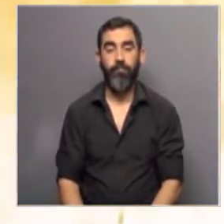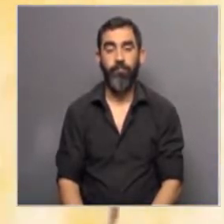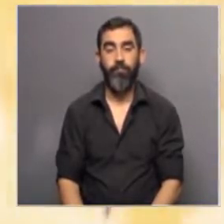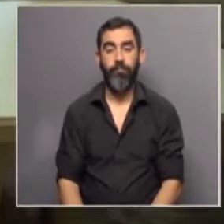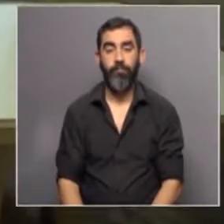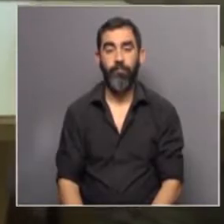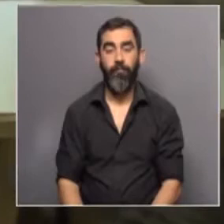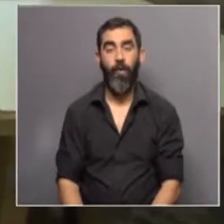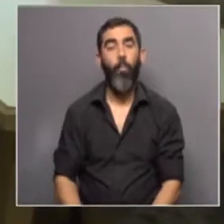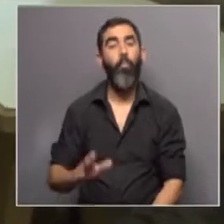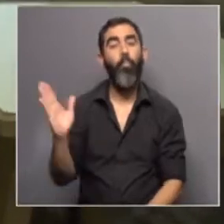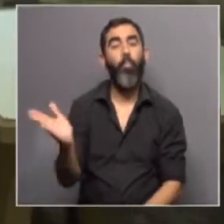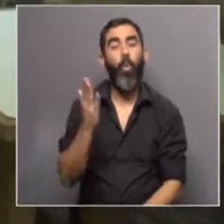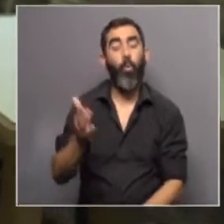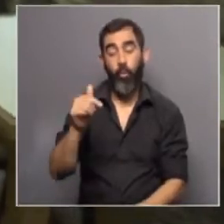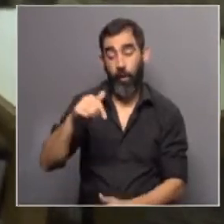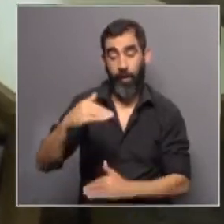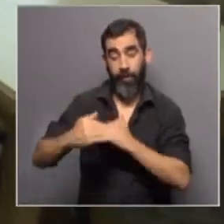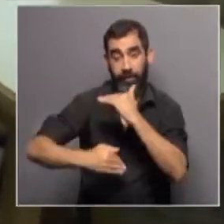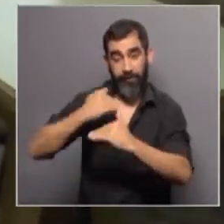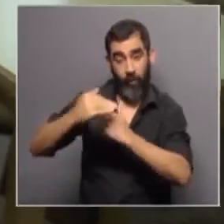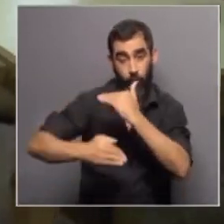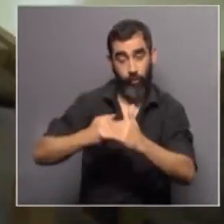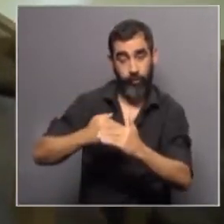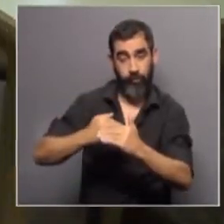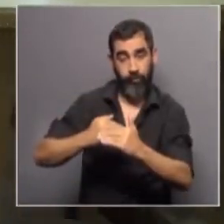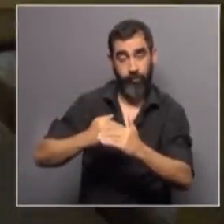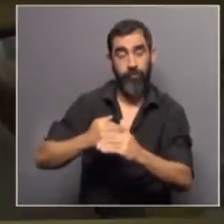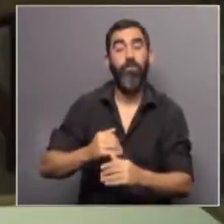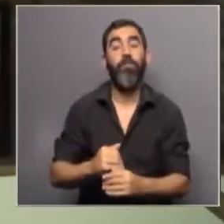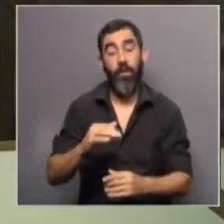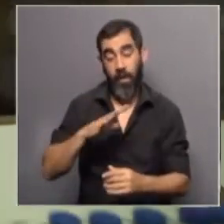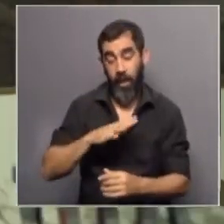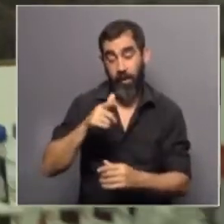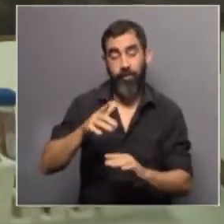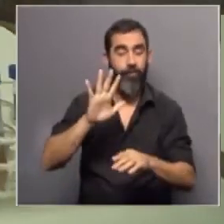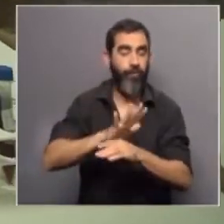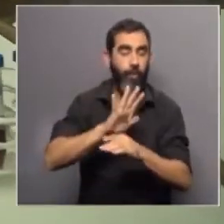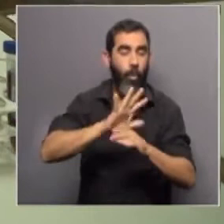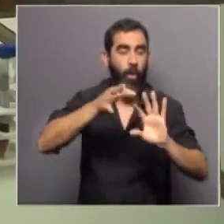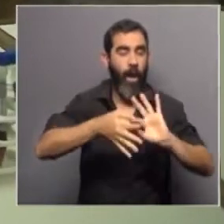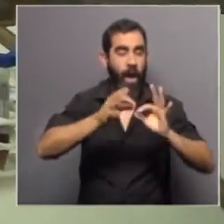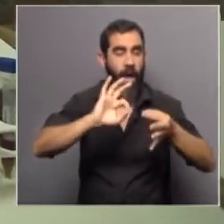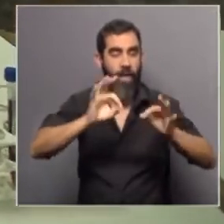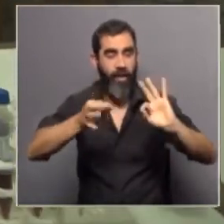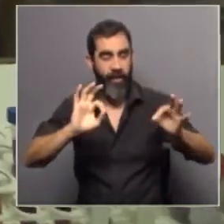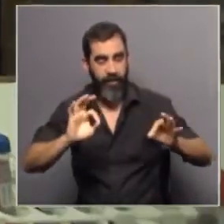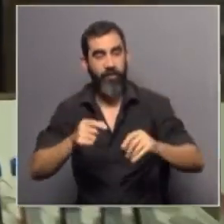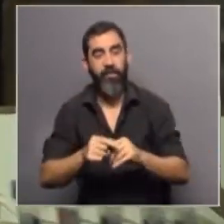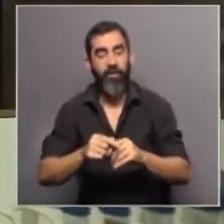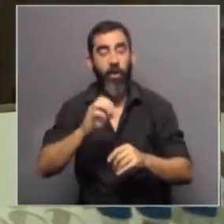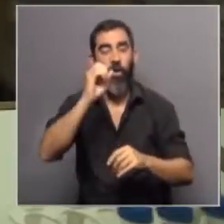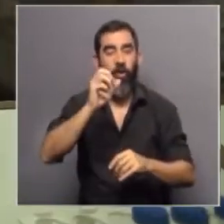Los productos que queremos desarrollar son entonces los que van apareciendo en esta cadena de desarrollo, que serían el